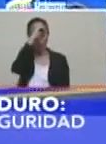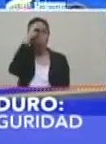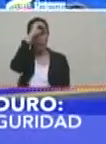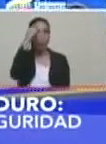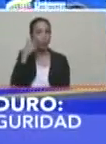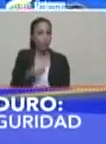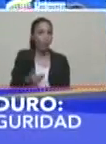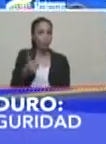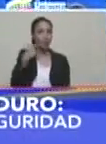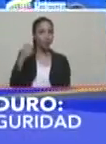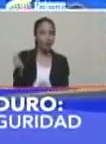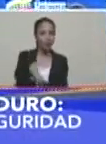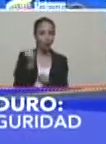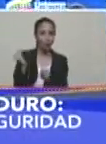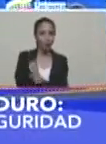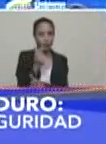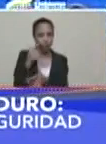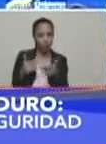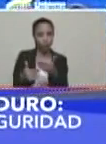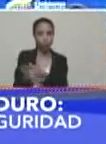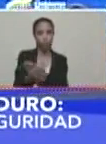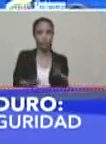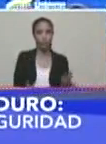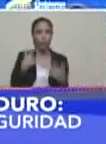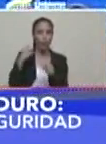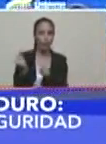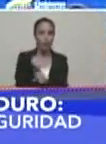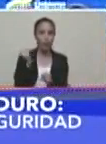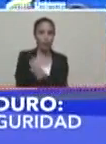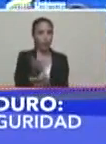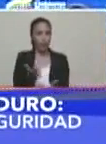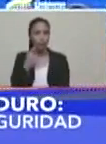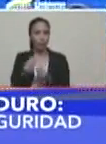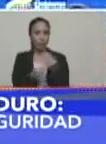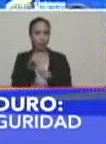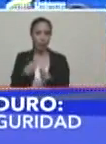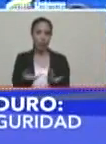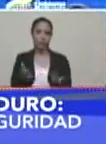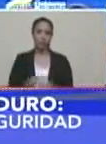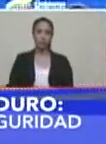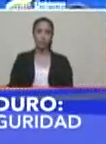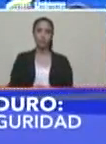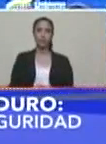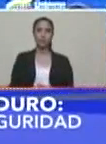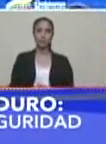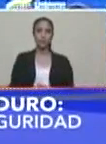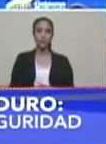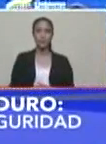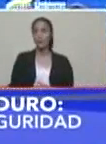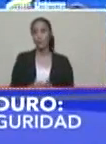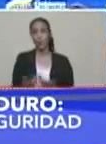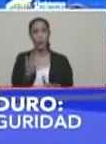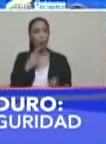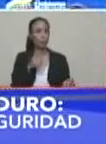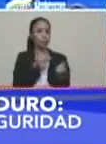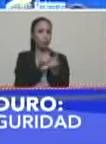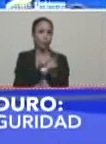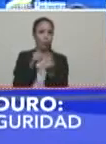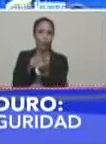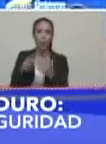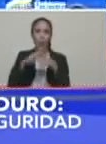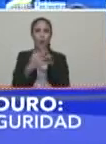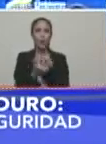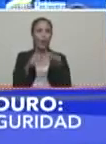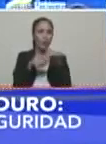premie la labor diaria que Barrio Adentro hace de manera silenciosa en miles de hogares, en miles de consultorios,